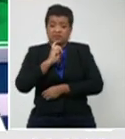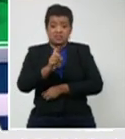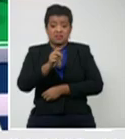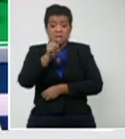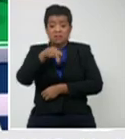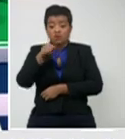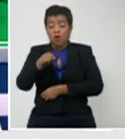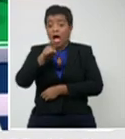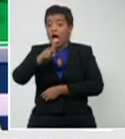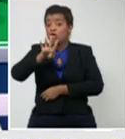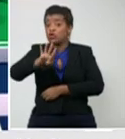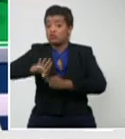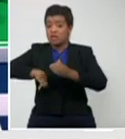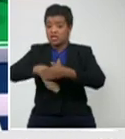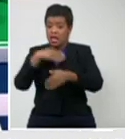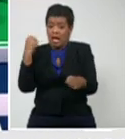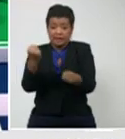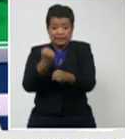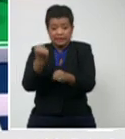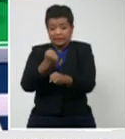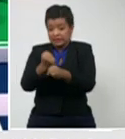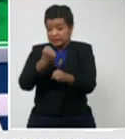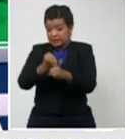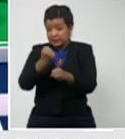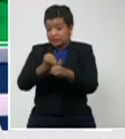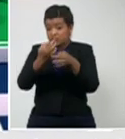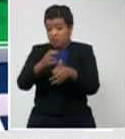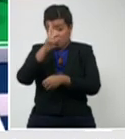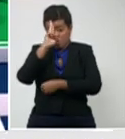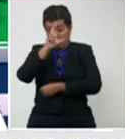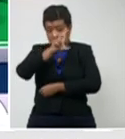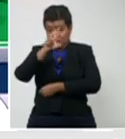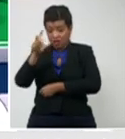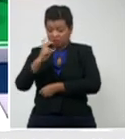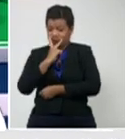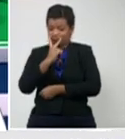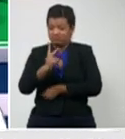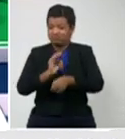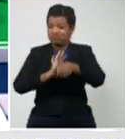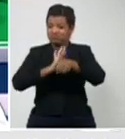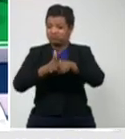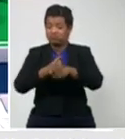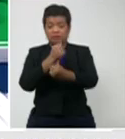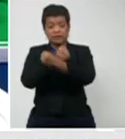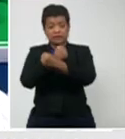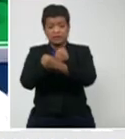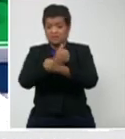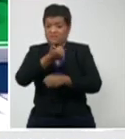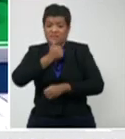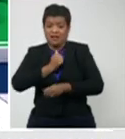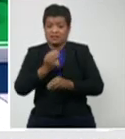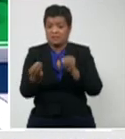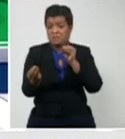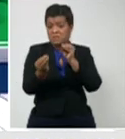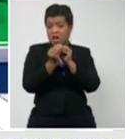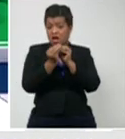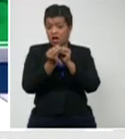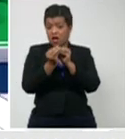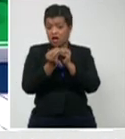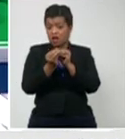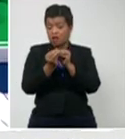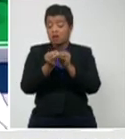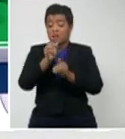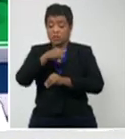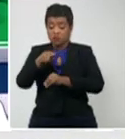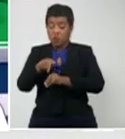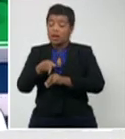ahí, pegados en zona roja, con el riesgo de adquirir la enfermedad, a pesar de